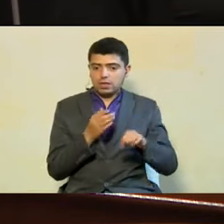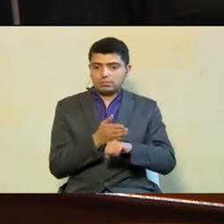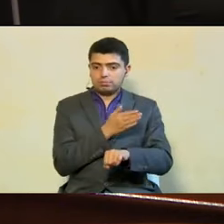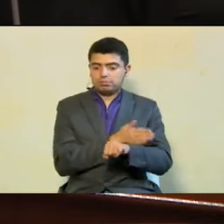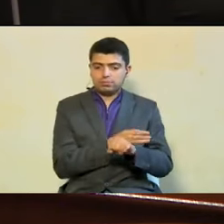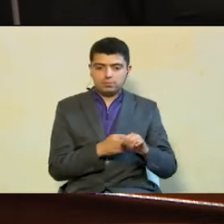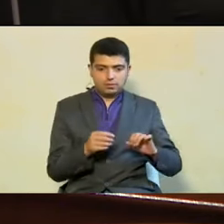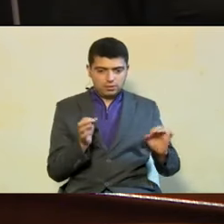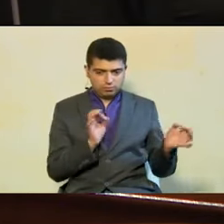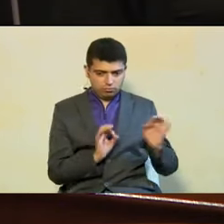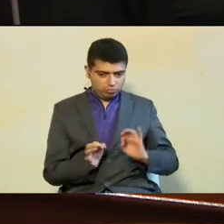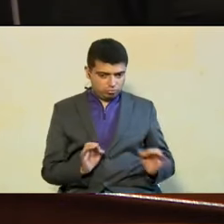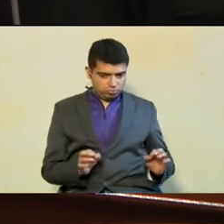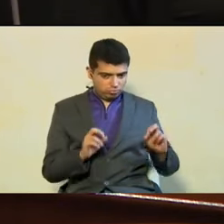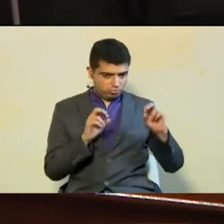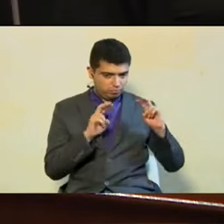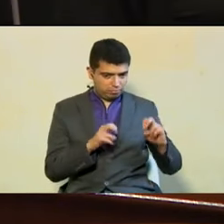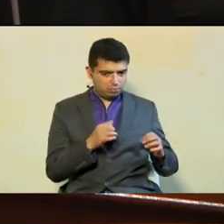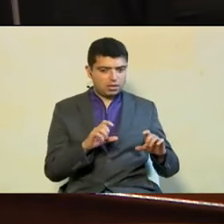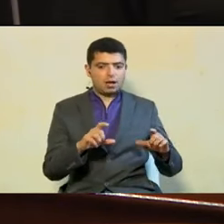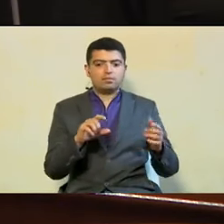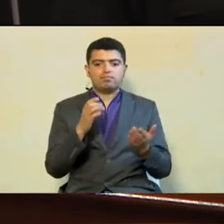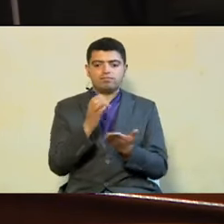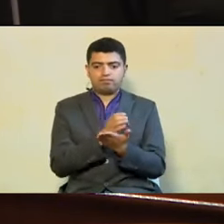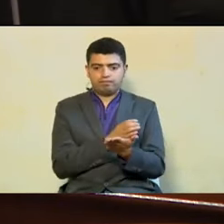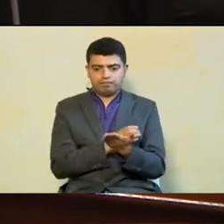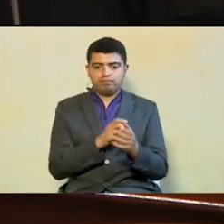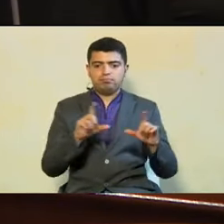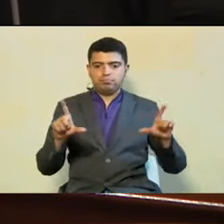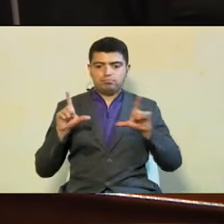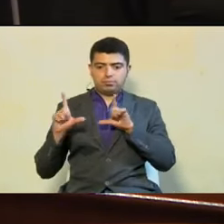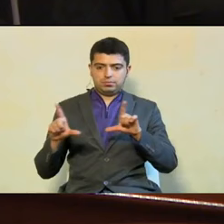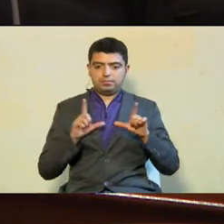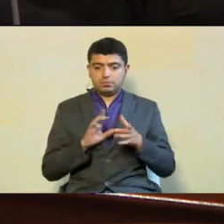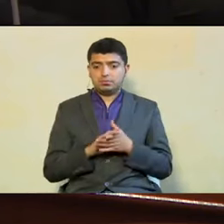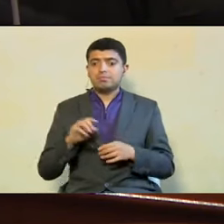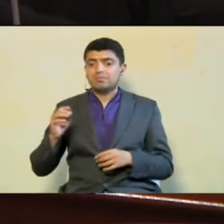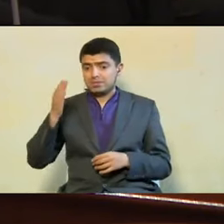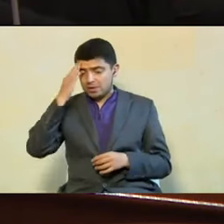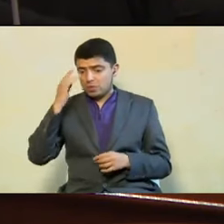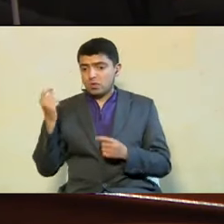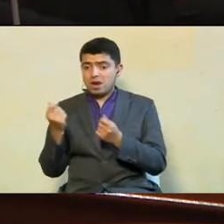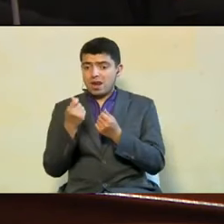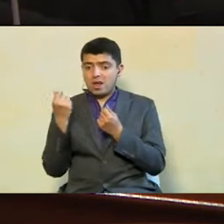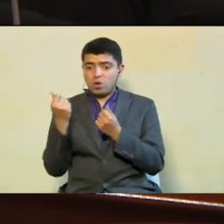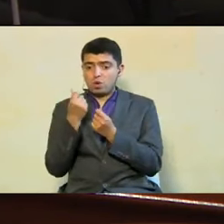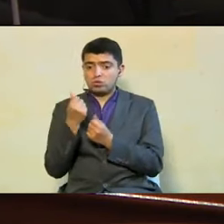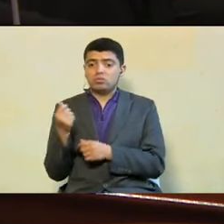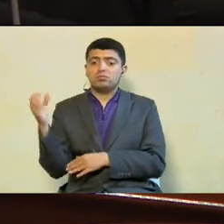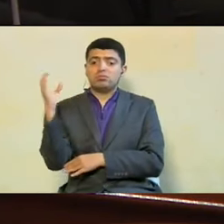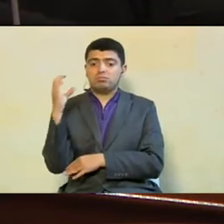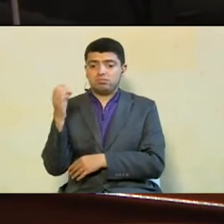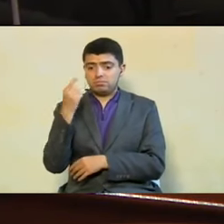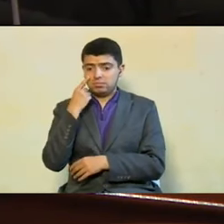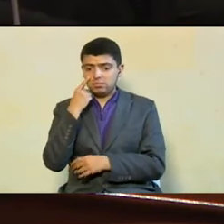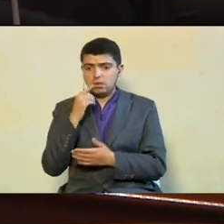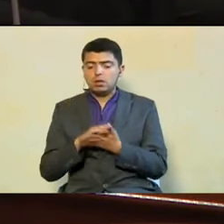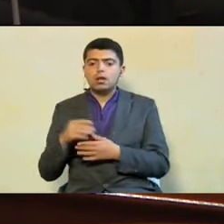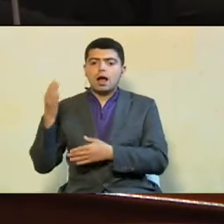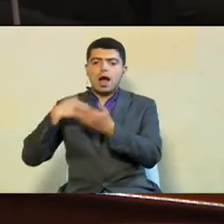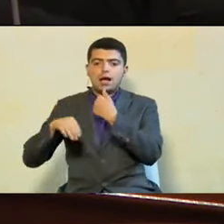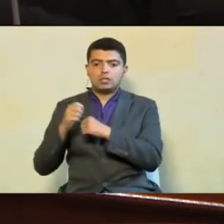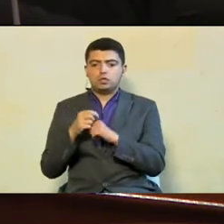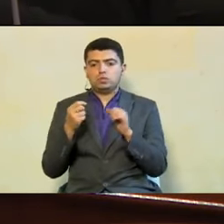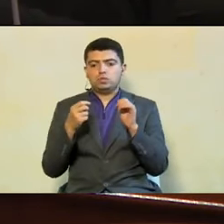esto mueve mucho billete compañeros el en el año pasado Se realizaron 288000